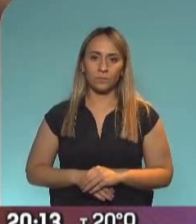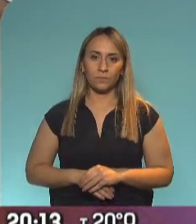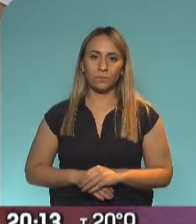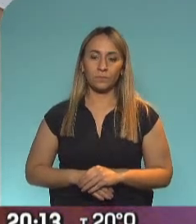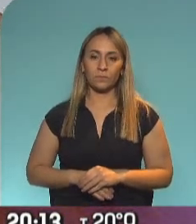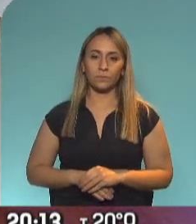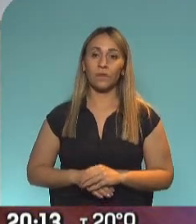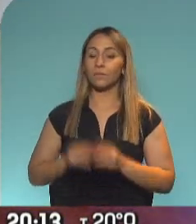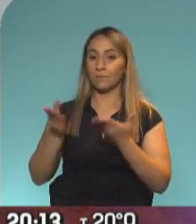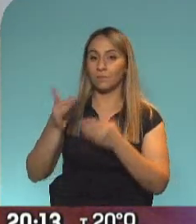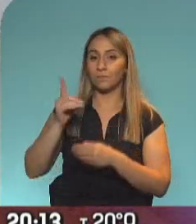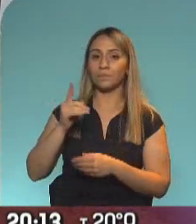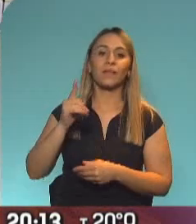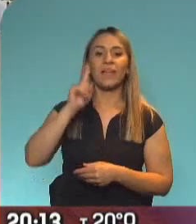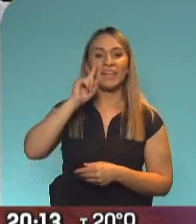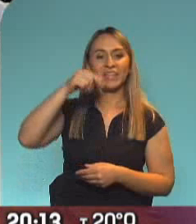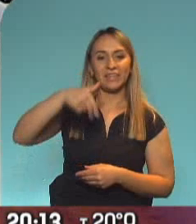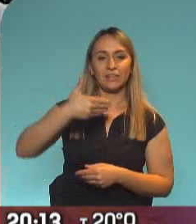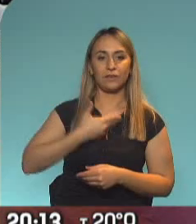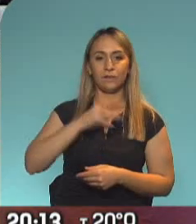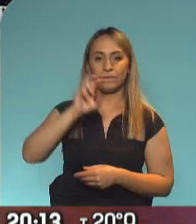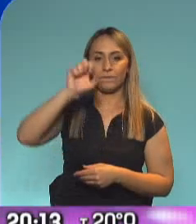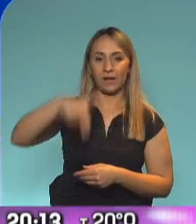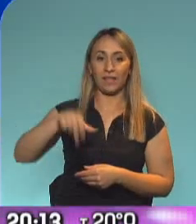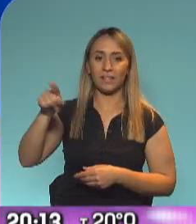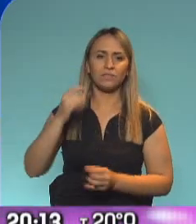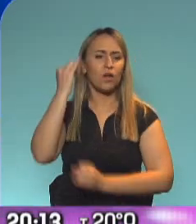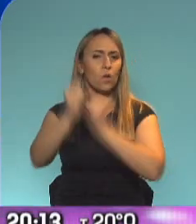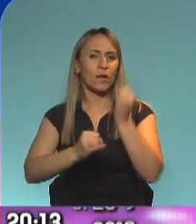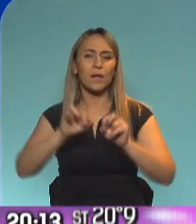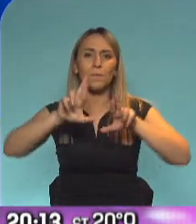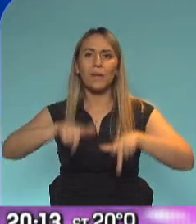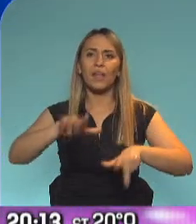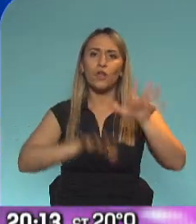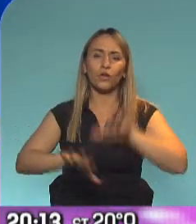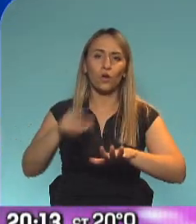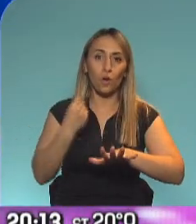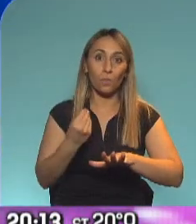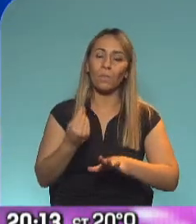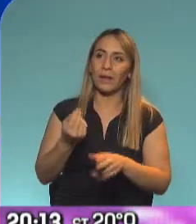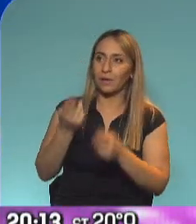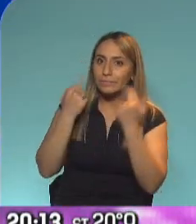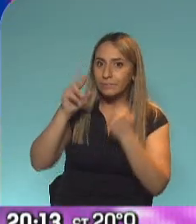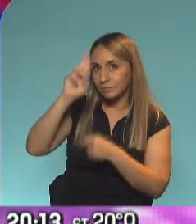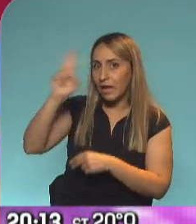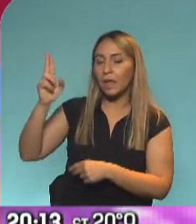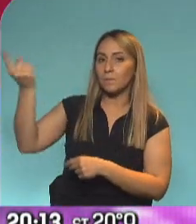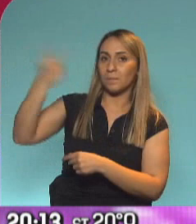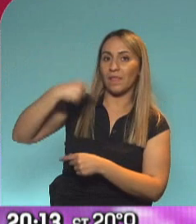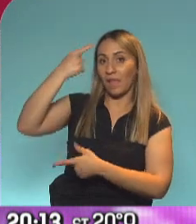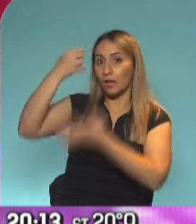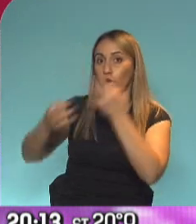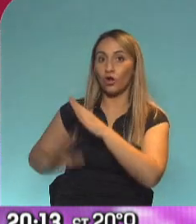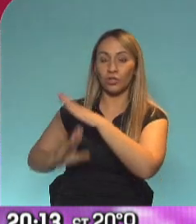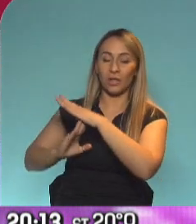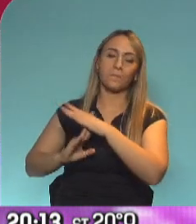Y allí estaba Gaby Gildo-Infran, que cuenta cómo va a ser para implementar esta decisión de la Corte. Dice, bueno, vamos a relevar